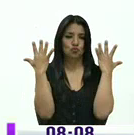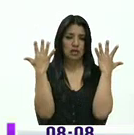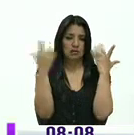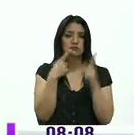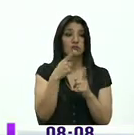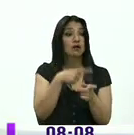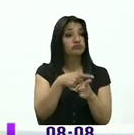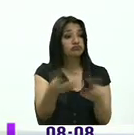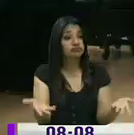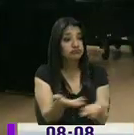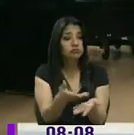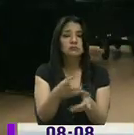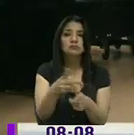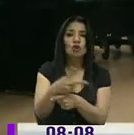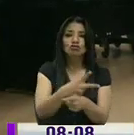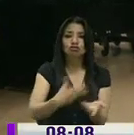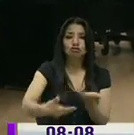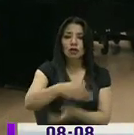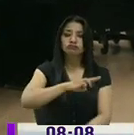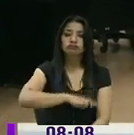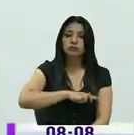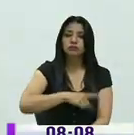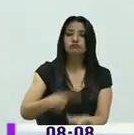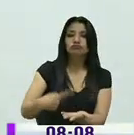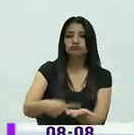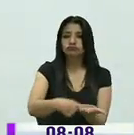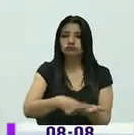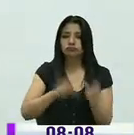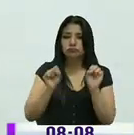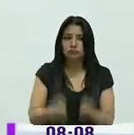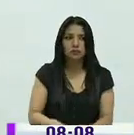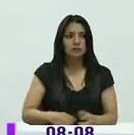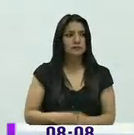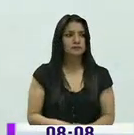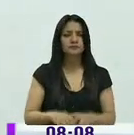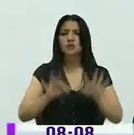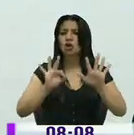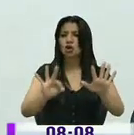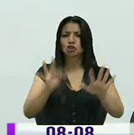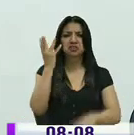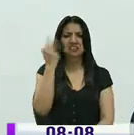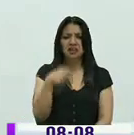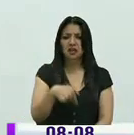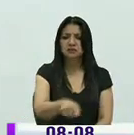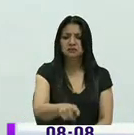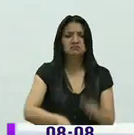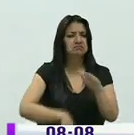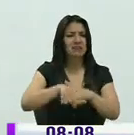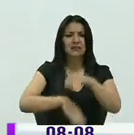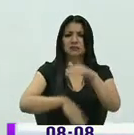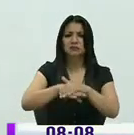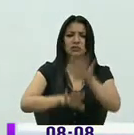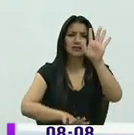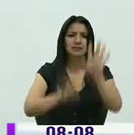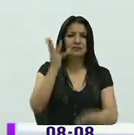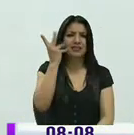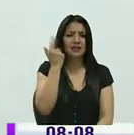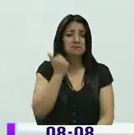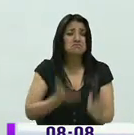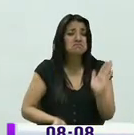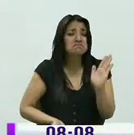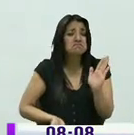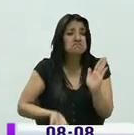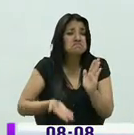consejo metropolitano para que se debate el tema no más de unos ocho días no más de unos quince días a mucho